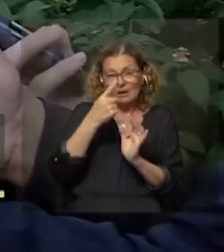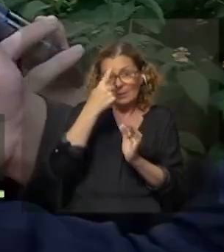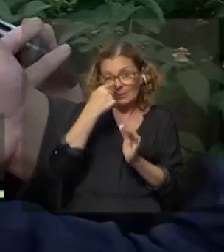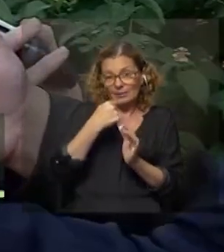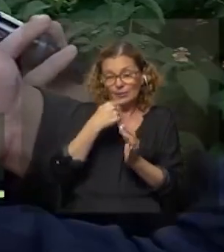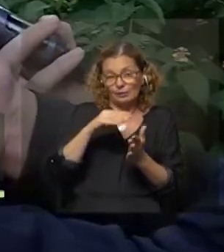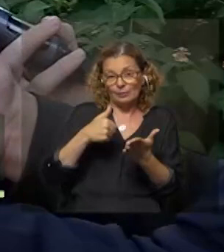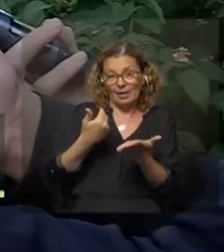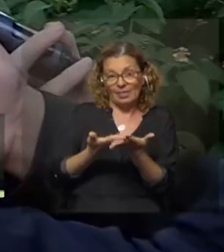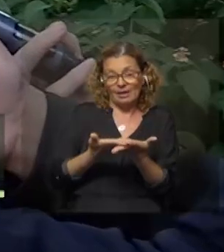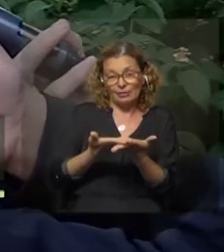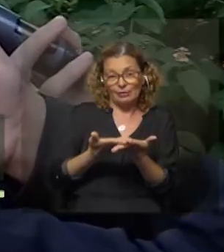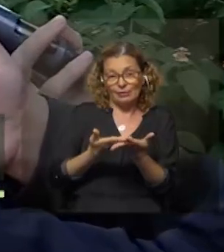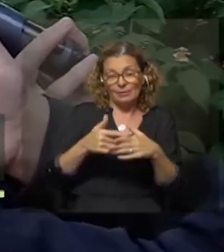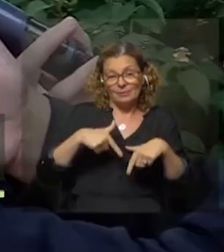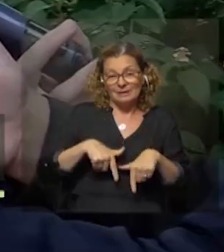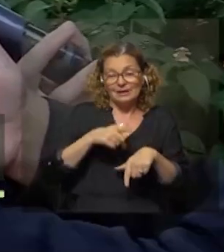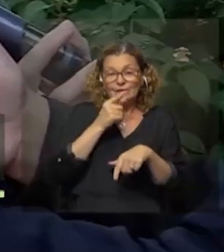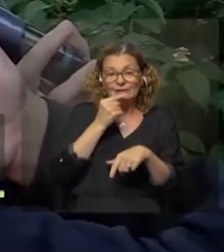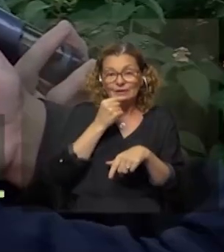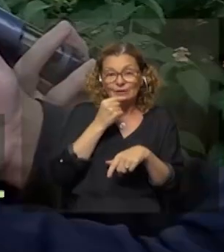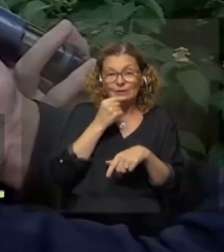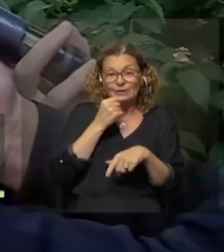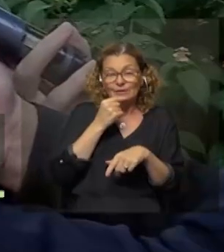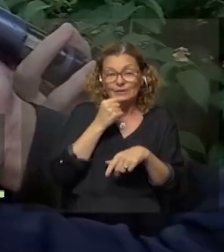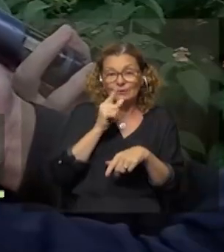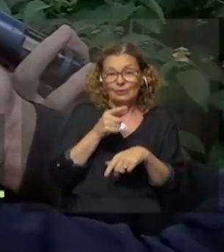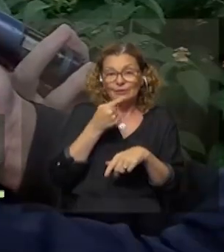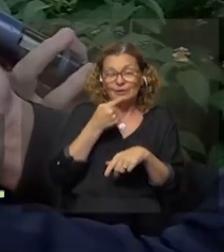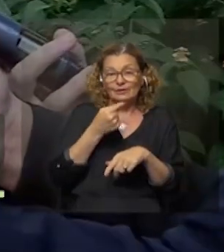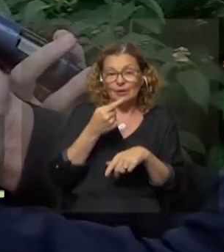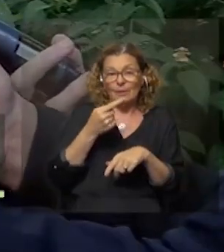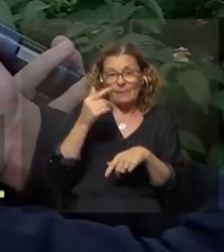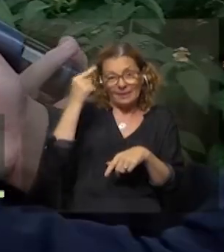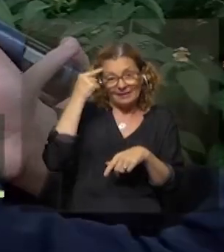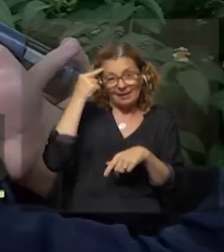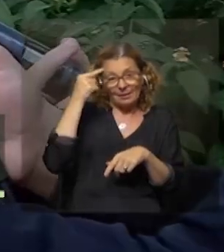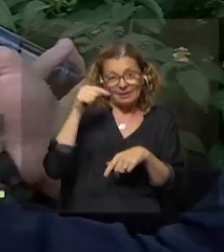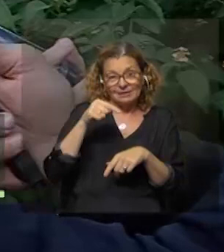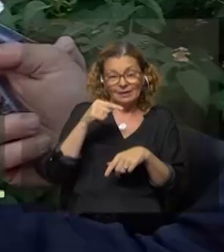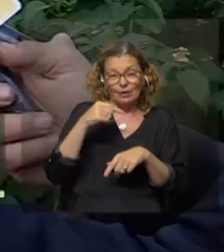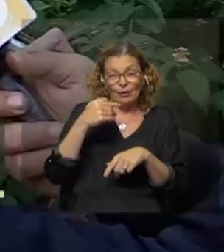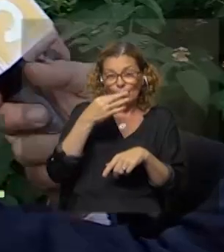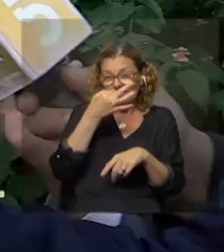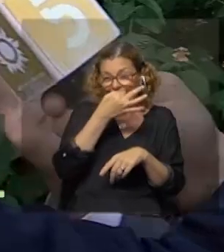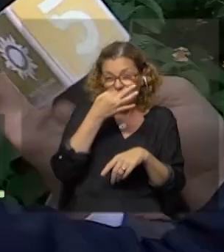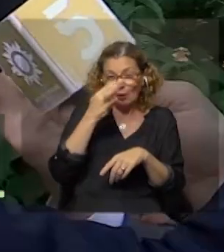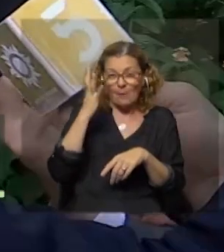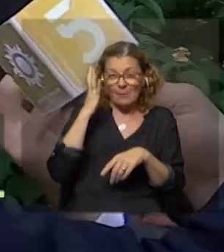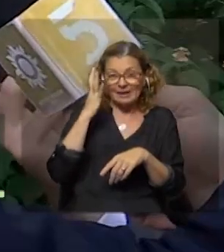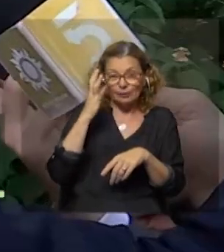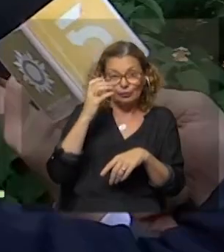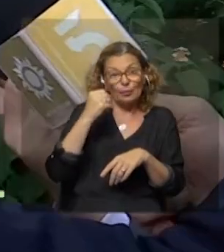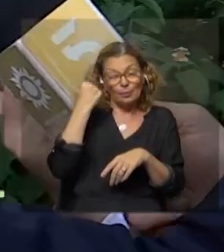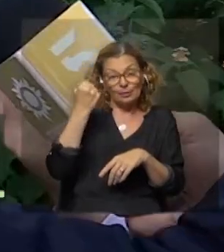pasaporte lo terminas pidiendo el Ministerio del interior aún cuando ellos mismos pensaban que este era un narco peligroso y Pesado